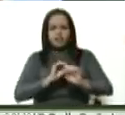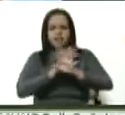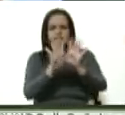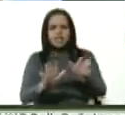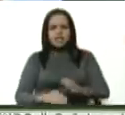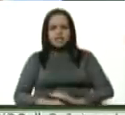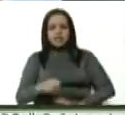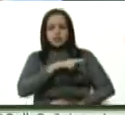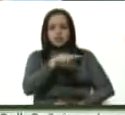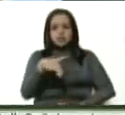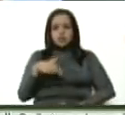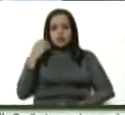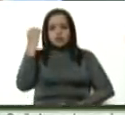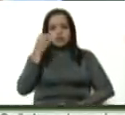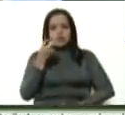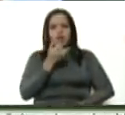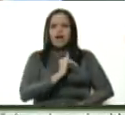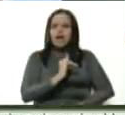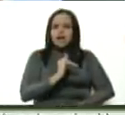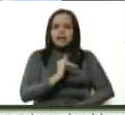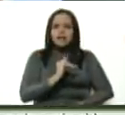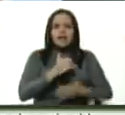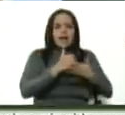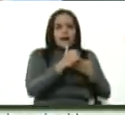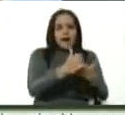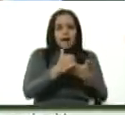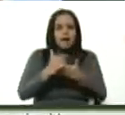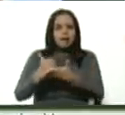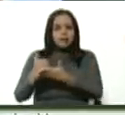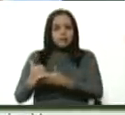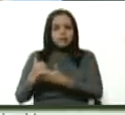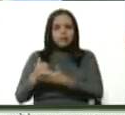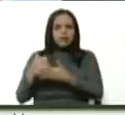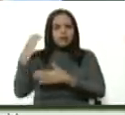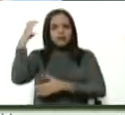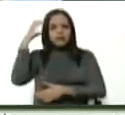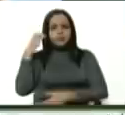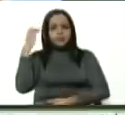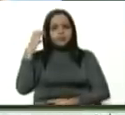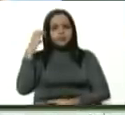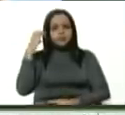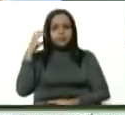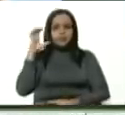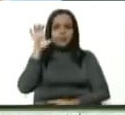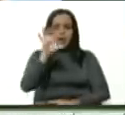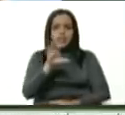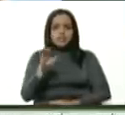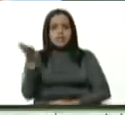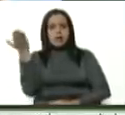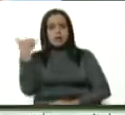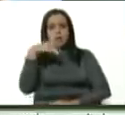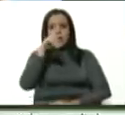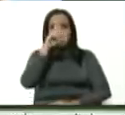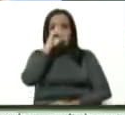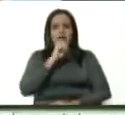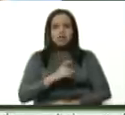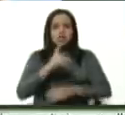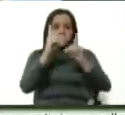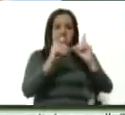opinión, ha sido generoso con los países europeos que desde hace más de un año tomaron